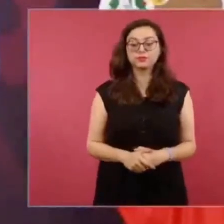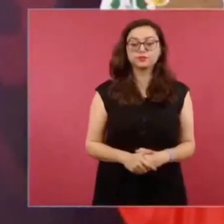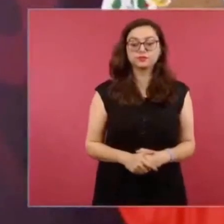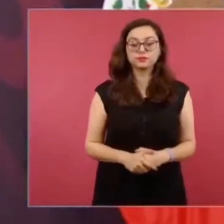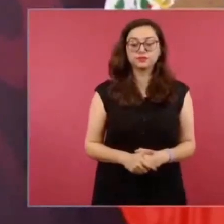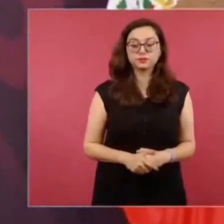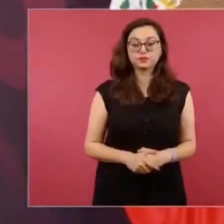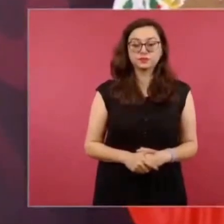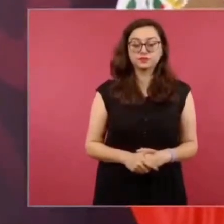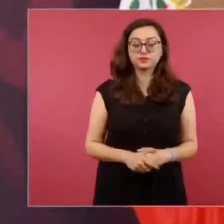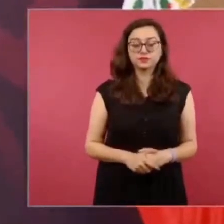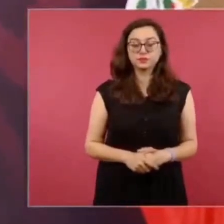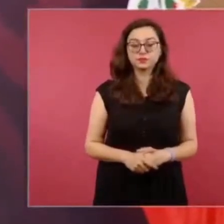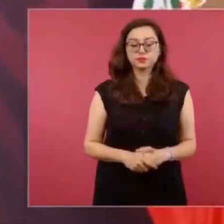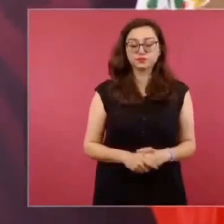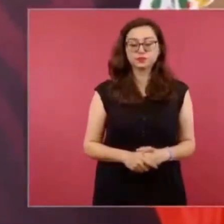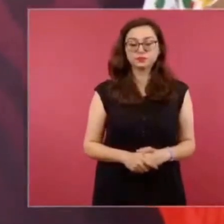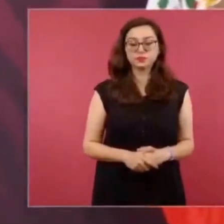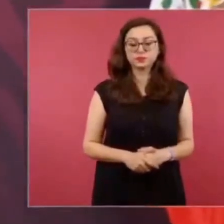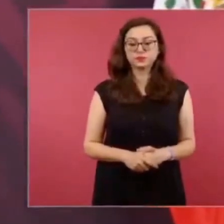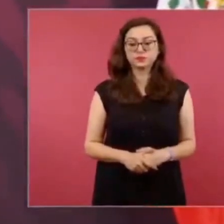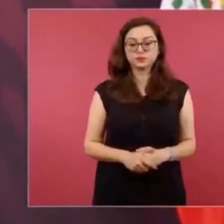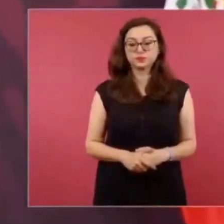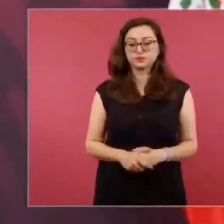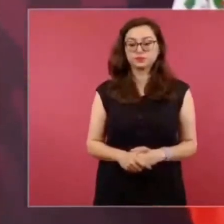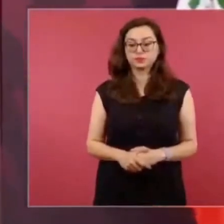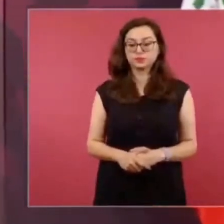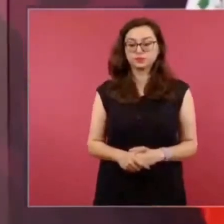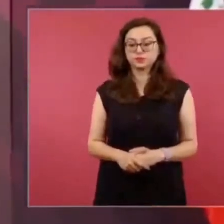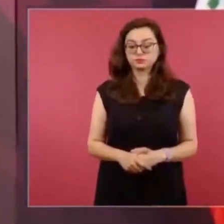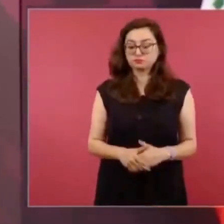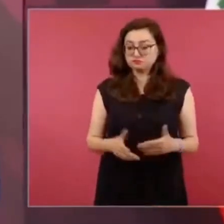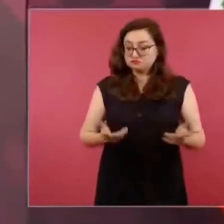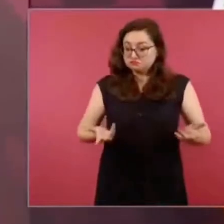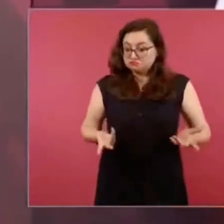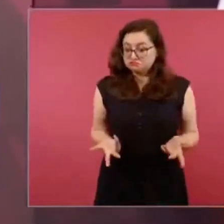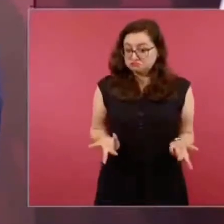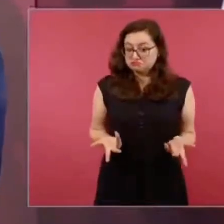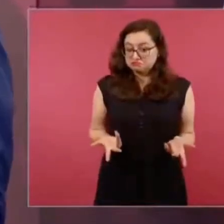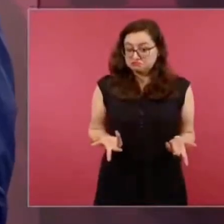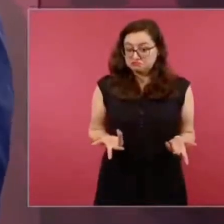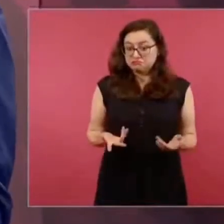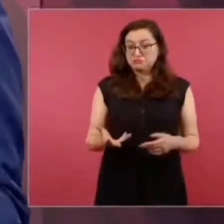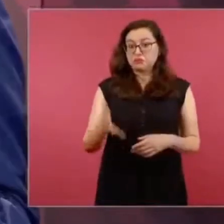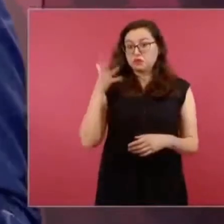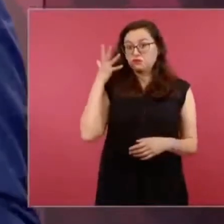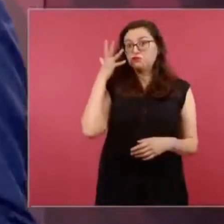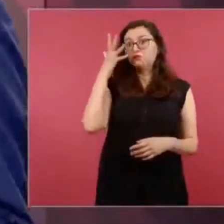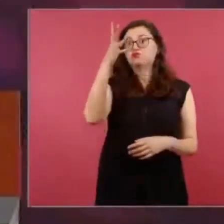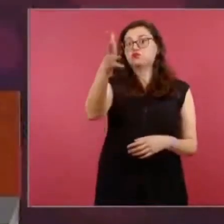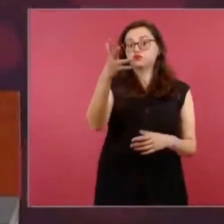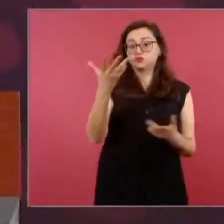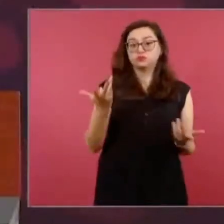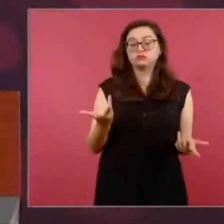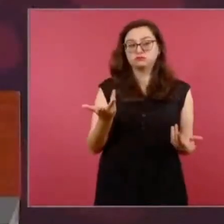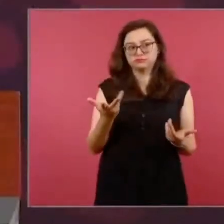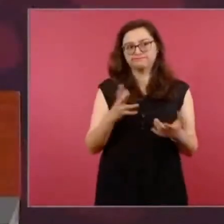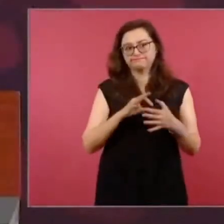Entonces, es un hecho que al futuro se va a consolidar la integración.